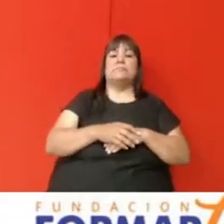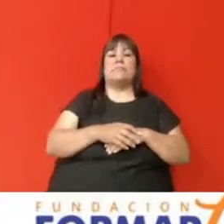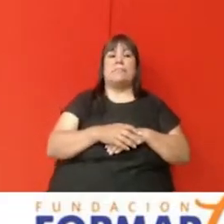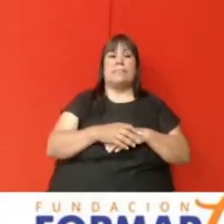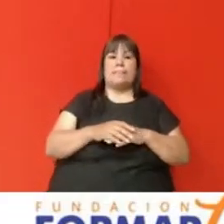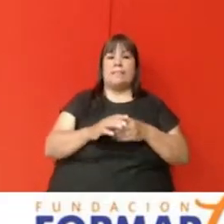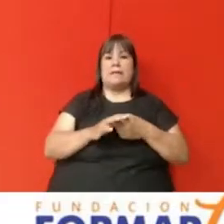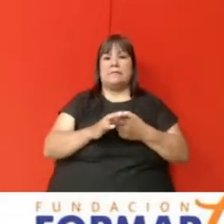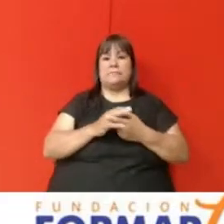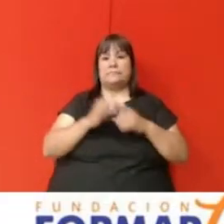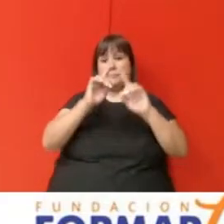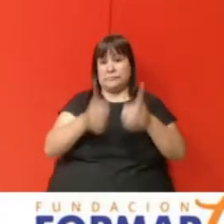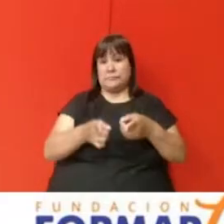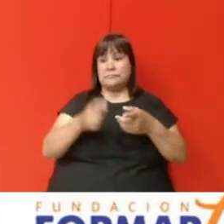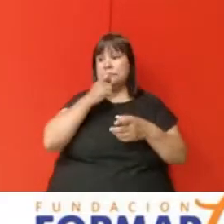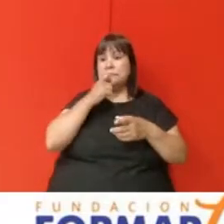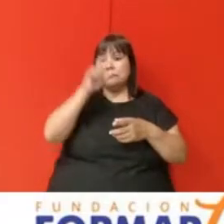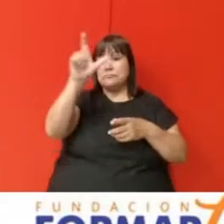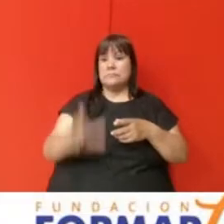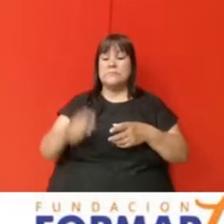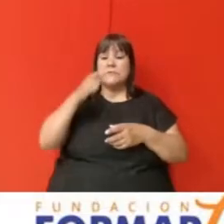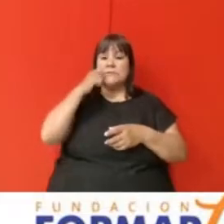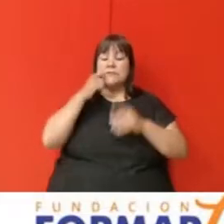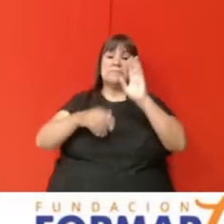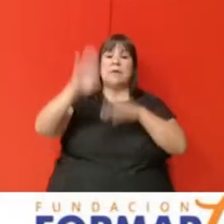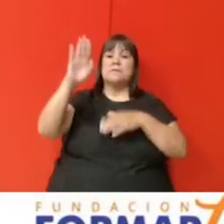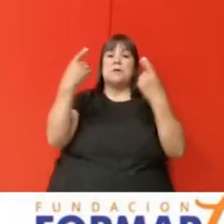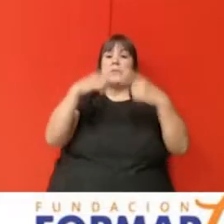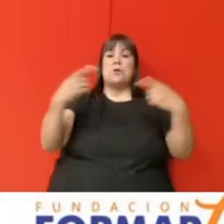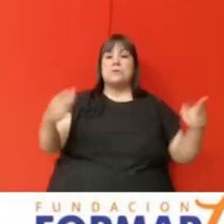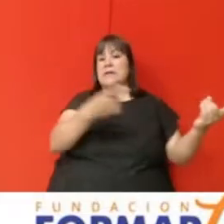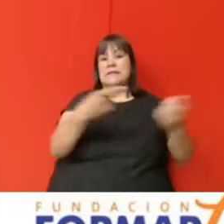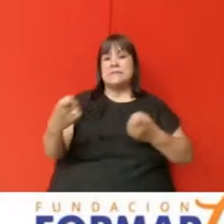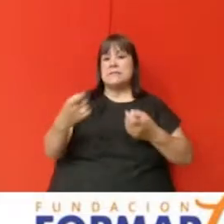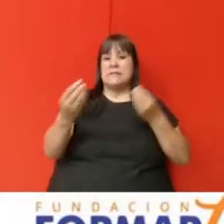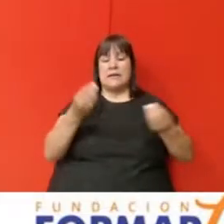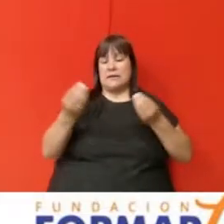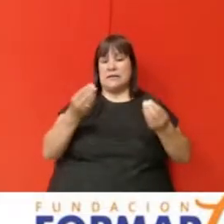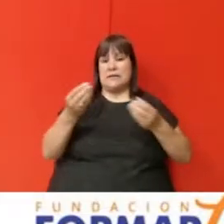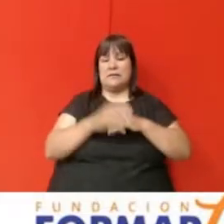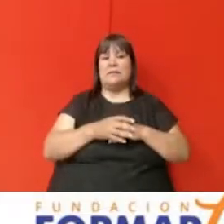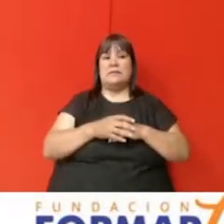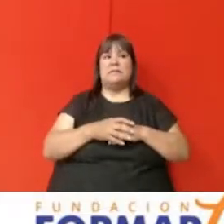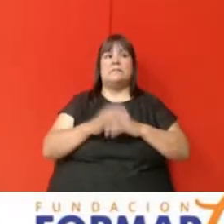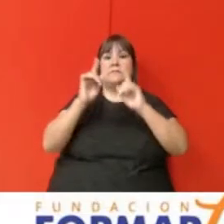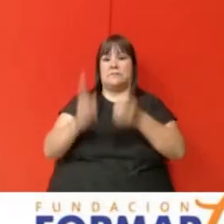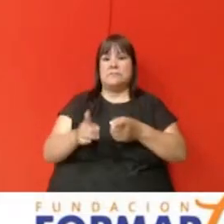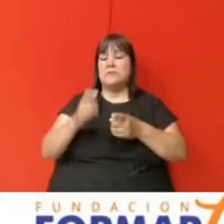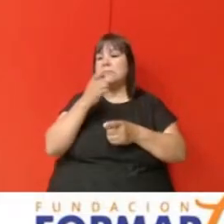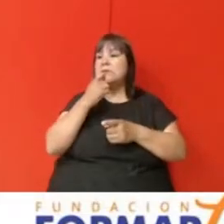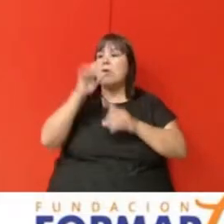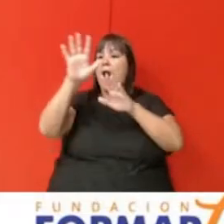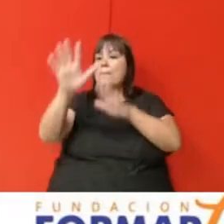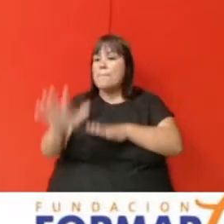médico, suministros, tecnología. Y en cuanto a lo intangible, seguramente también mucho se habló, apoyo emocional,